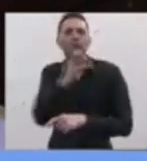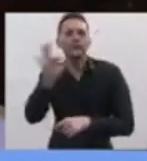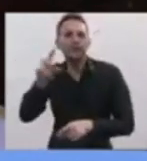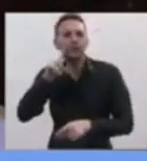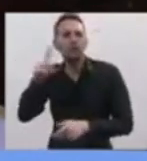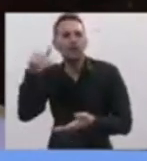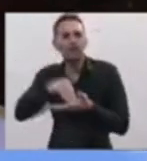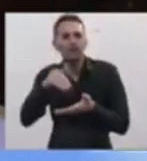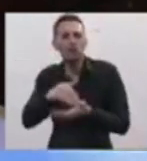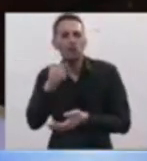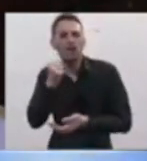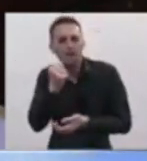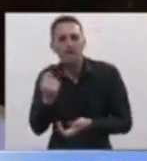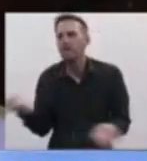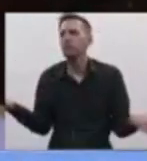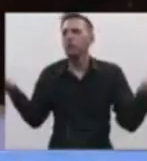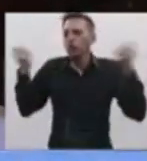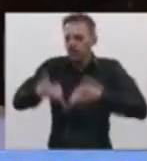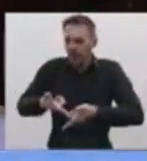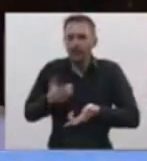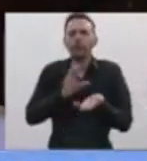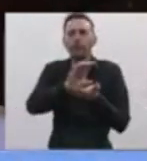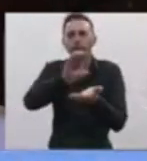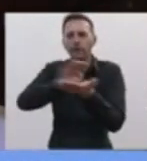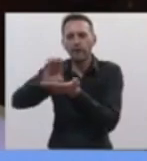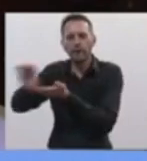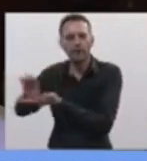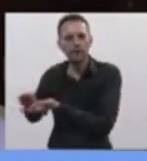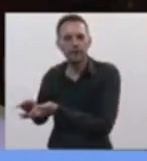millones de pesos reasignando partidas